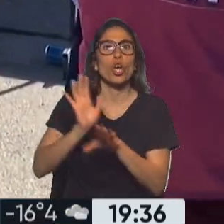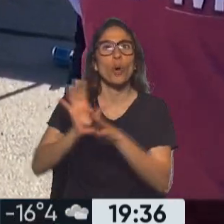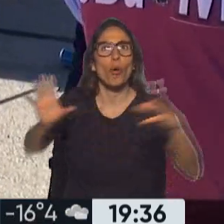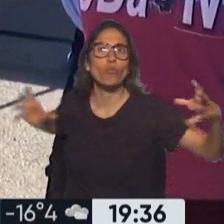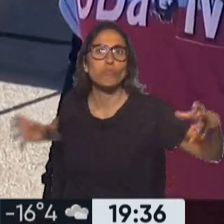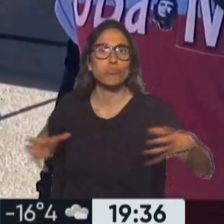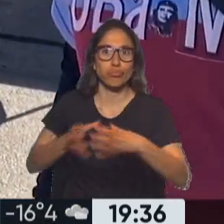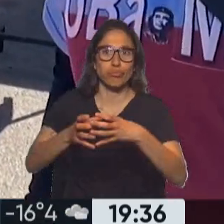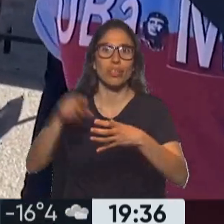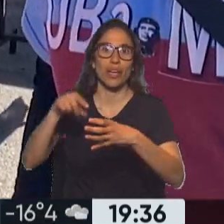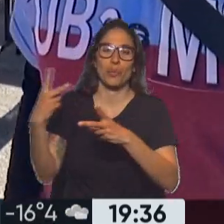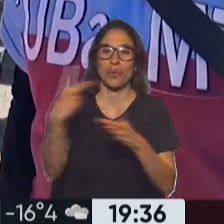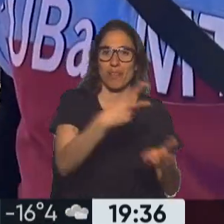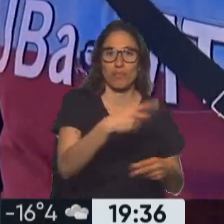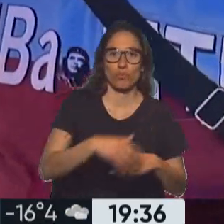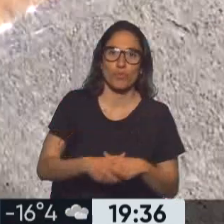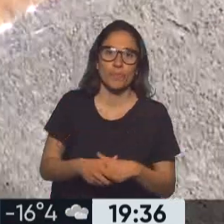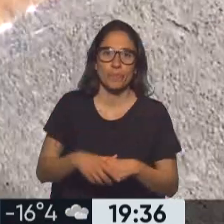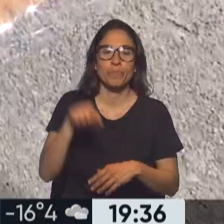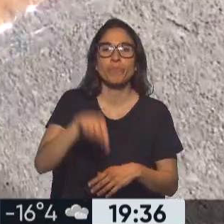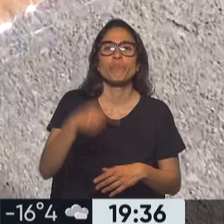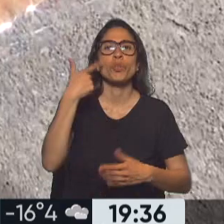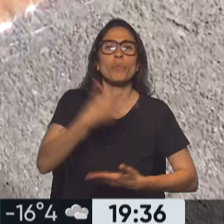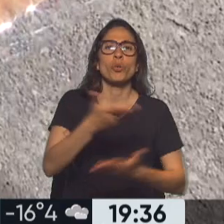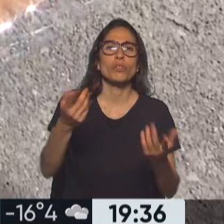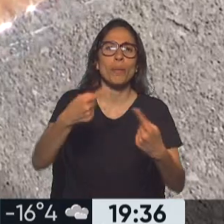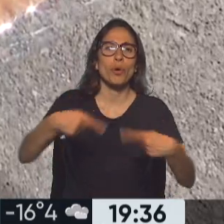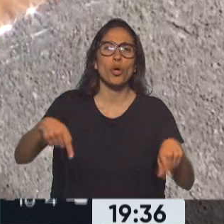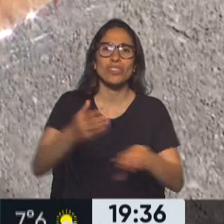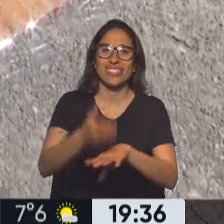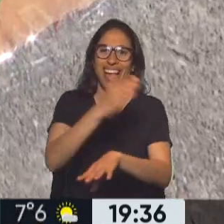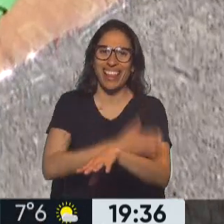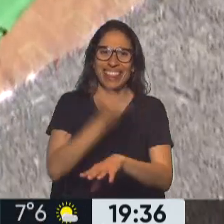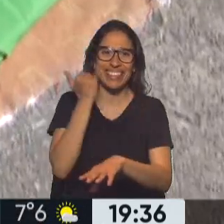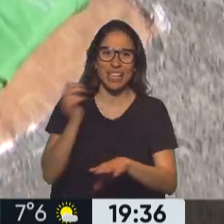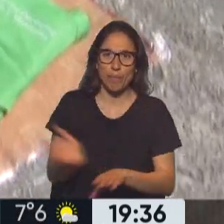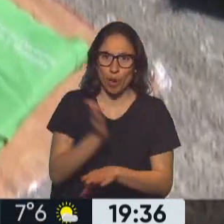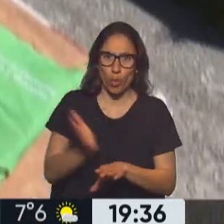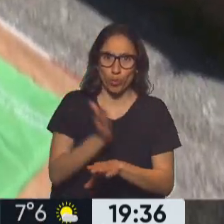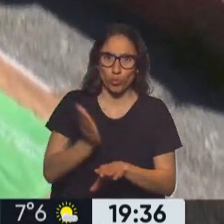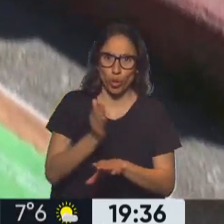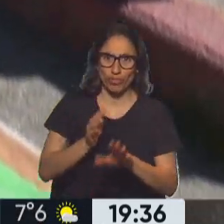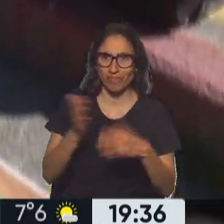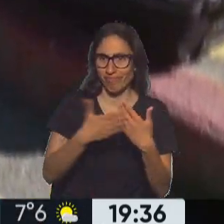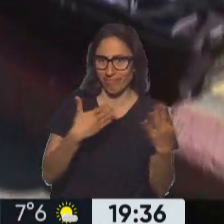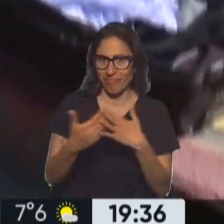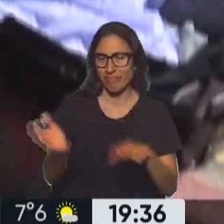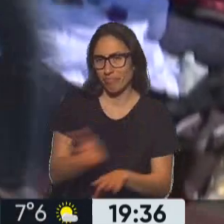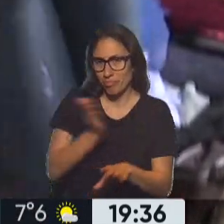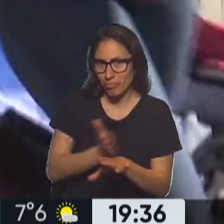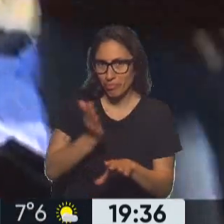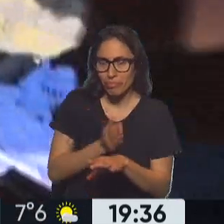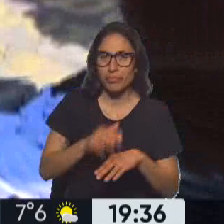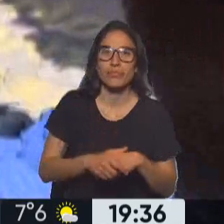hacemos nosotros cotidianamente en el territorio. En cada asamblea tenemos espacios productivos que